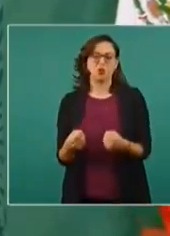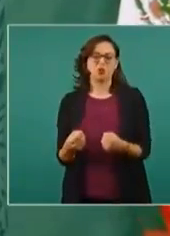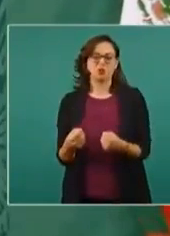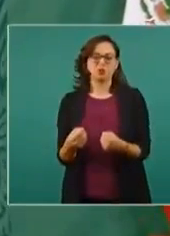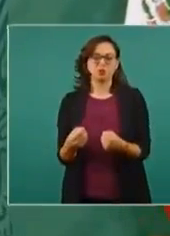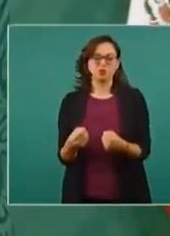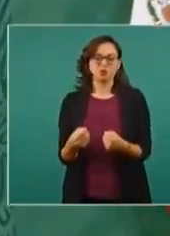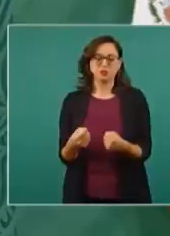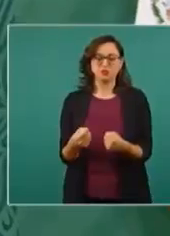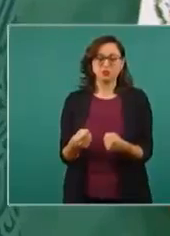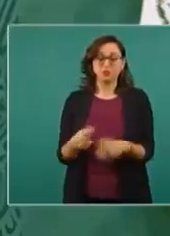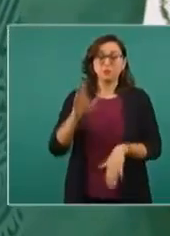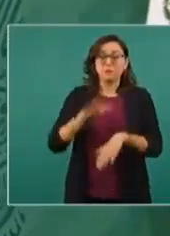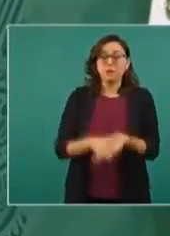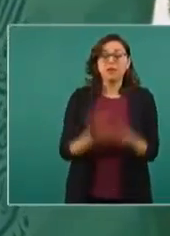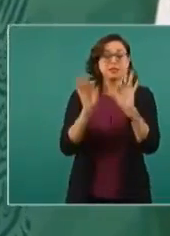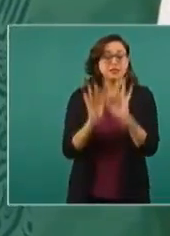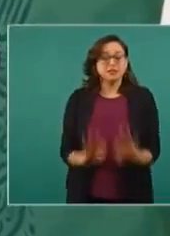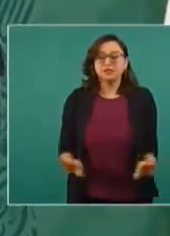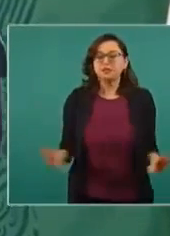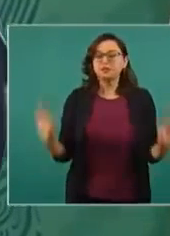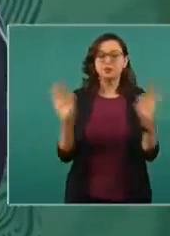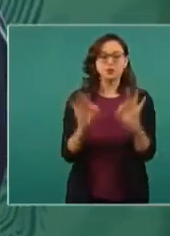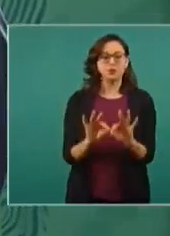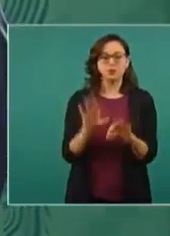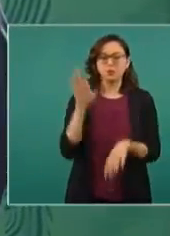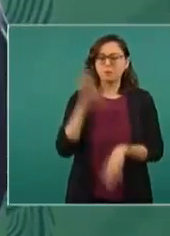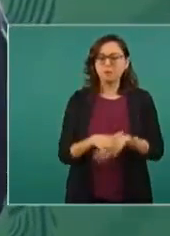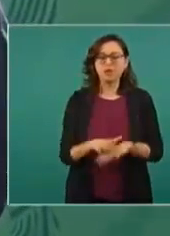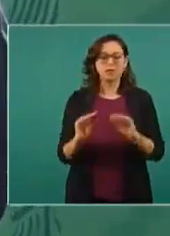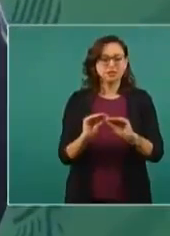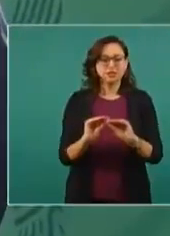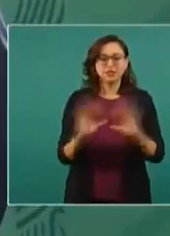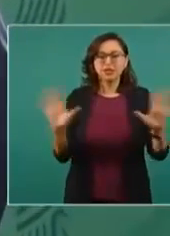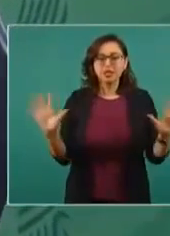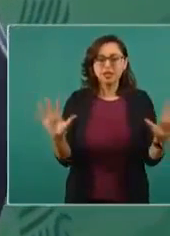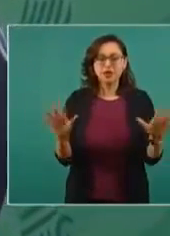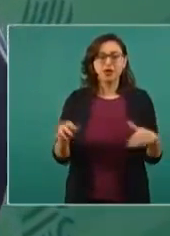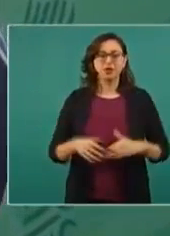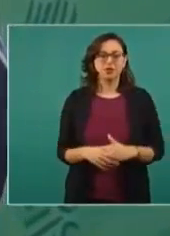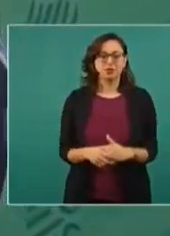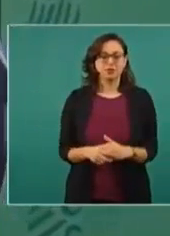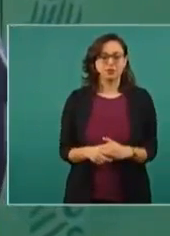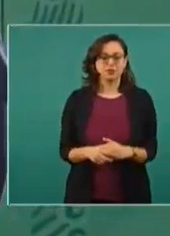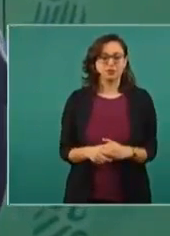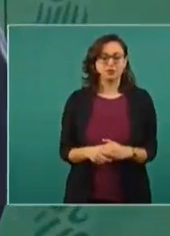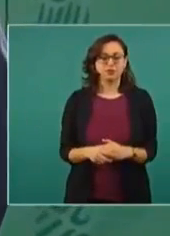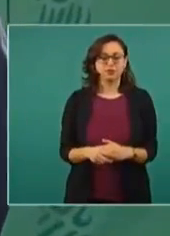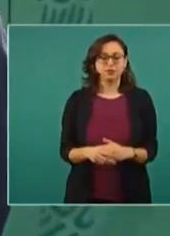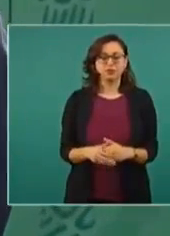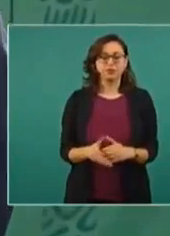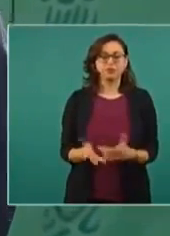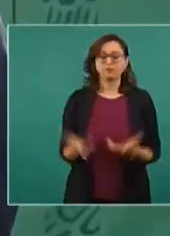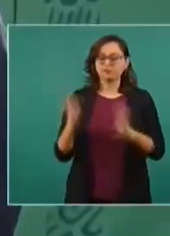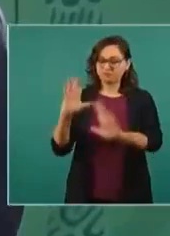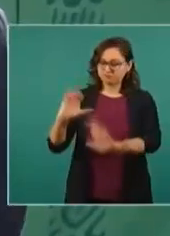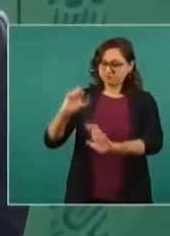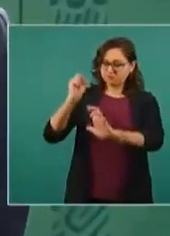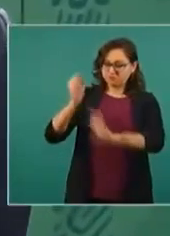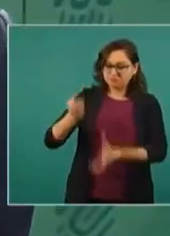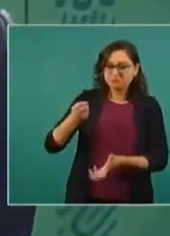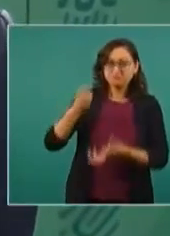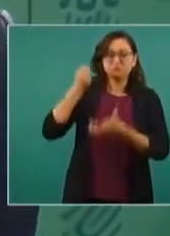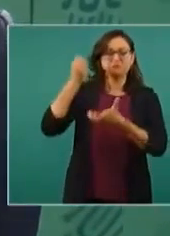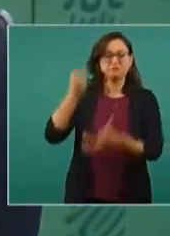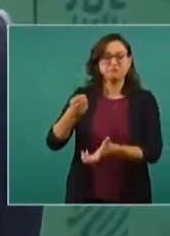mayoría que ya tenían, la mayoría calificada de dos terceras partes que se requiere para modificar la Constitución, al menos el inicio de la